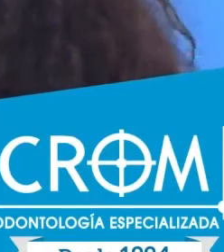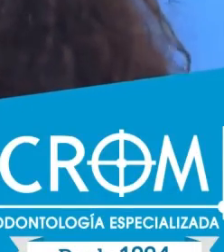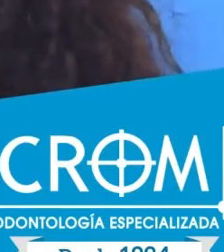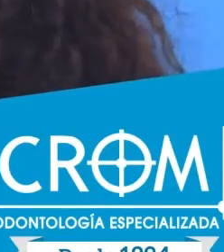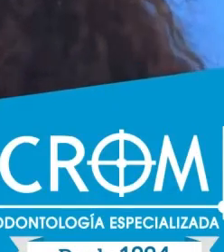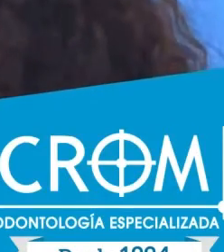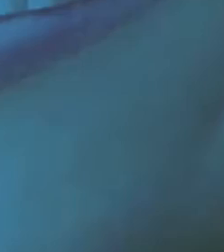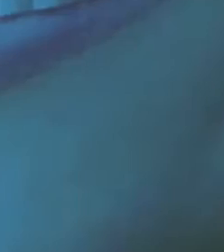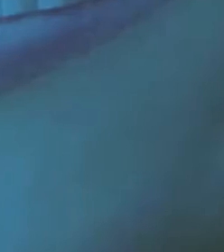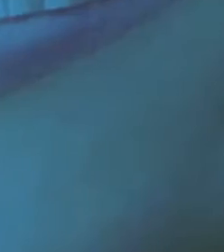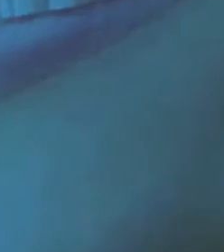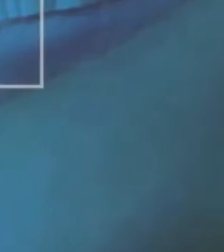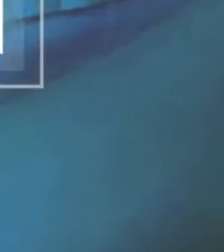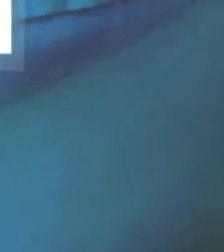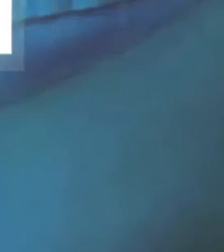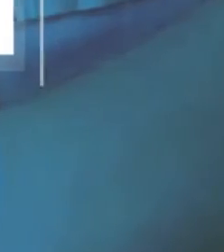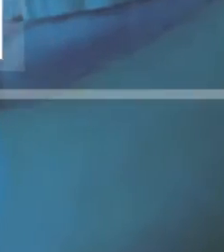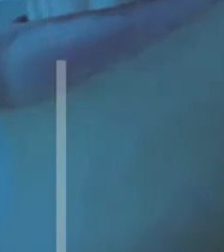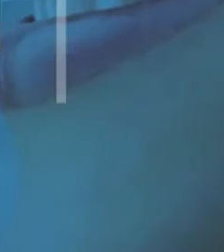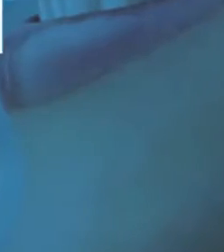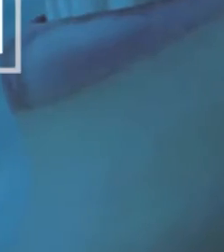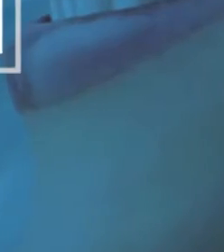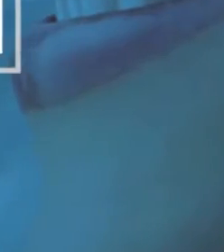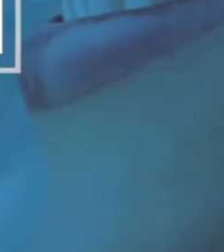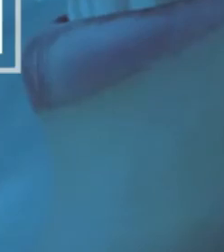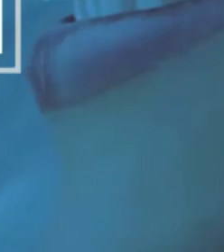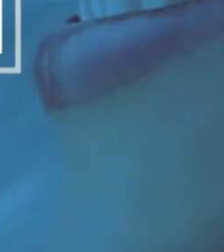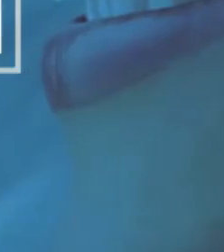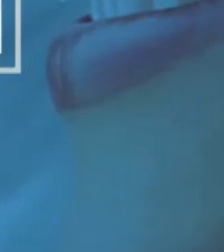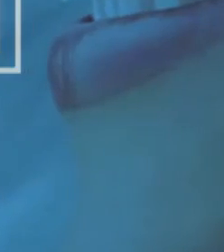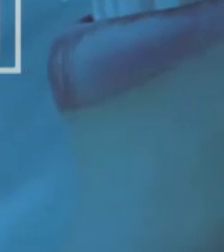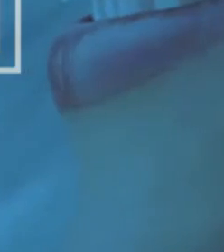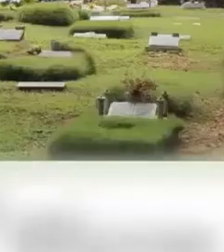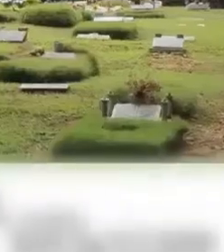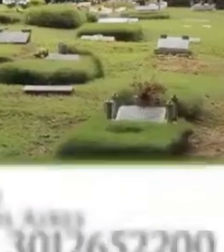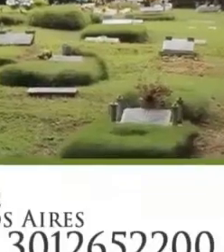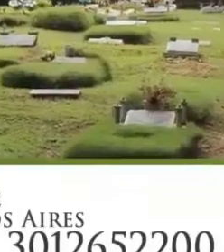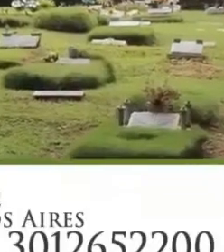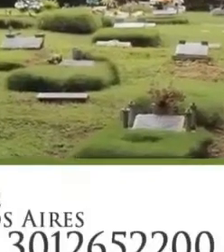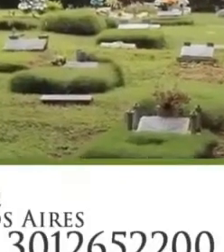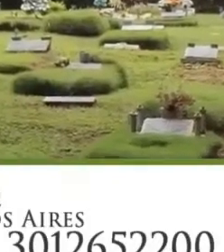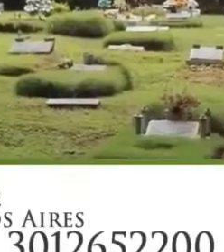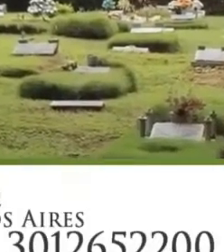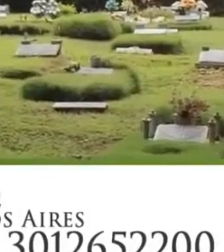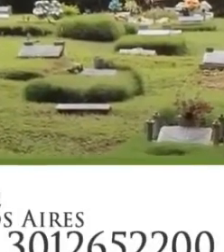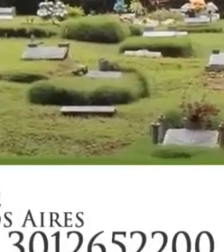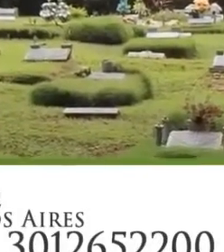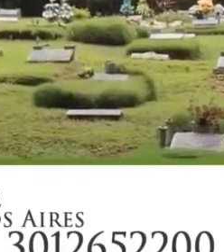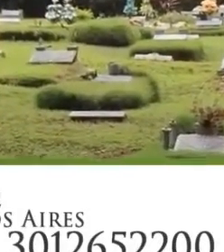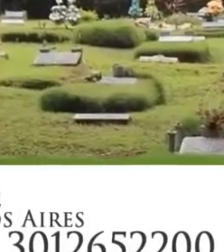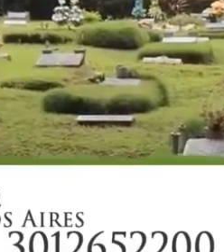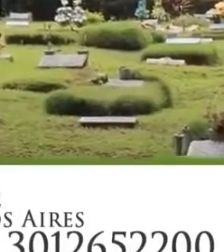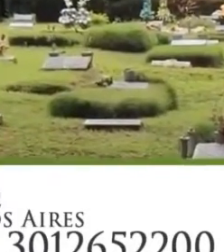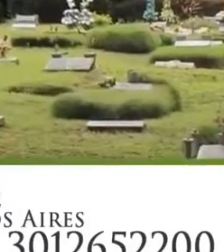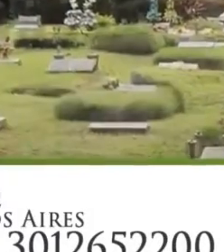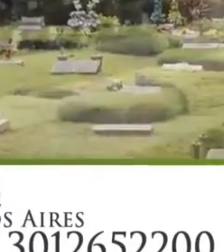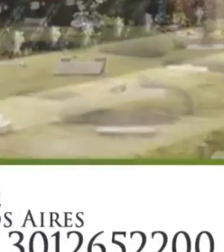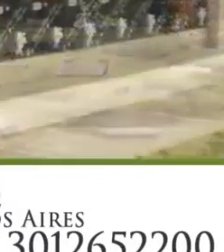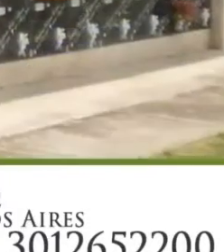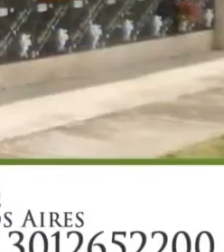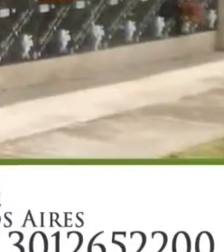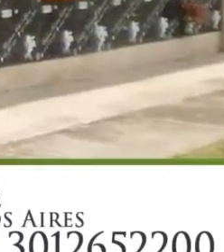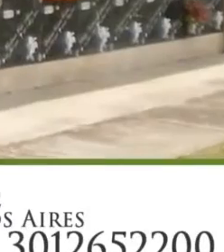brackets chrome odontología especializada visita chrome puntocom puntocom jardines del silencio parque cementerio hace un